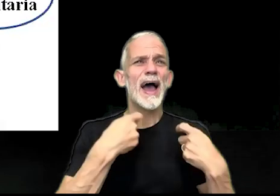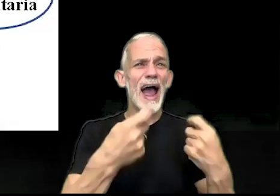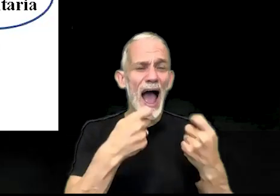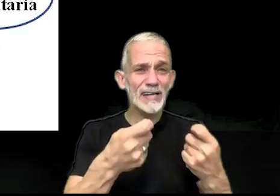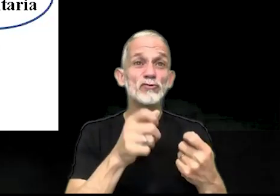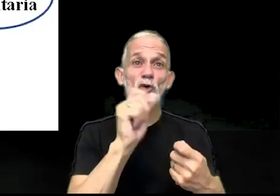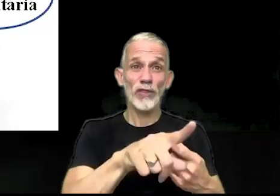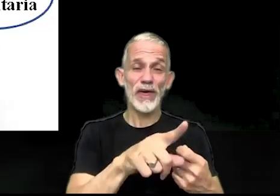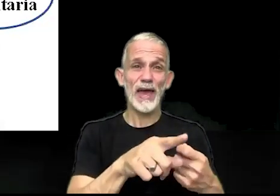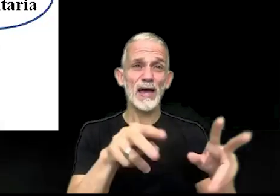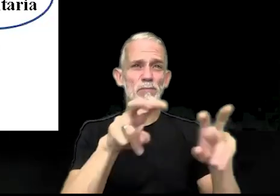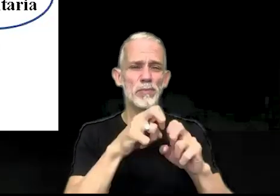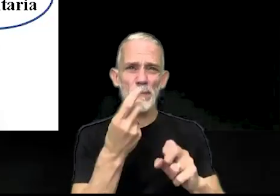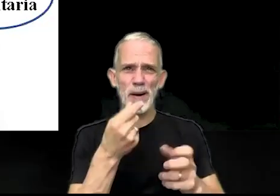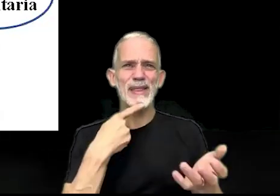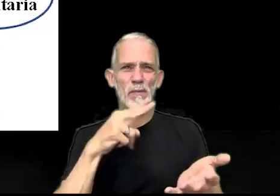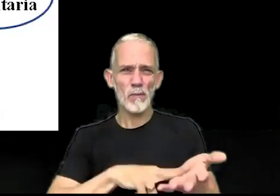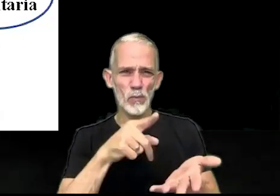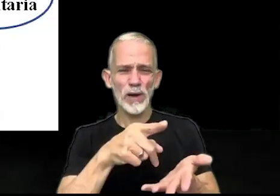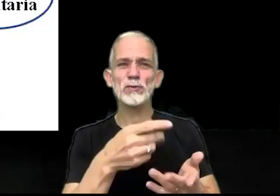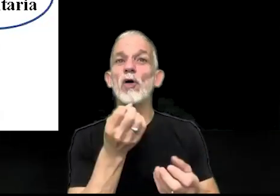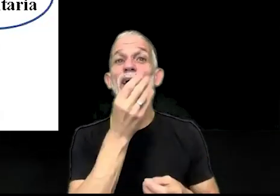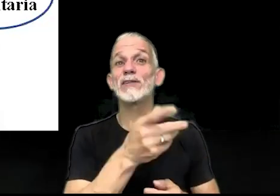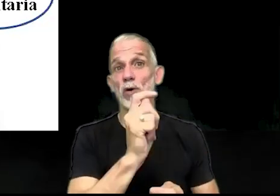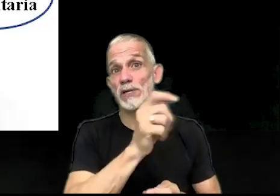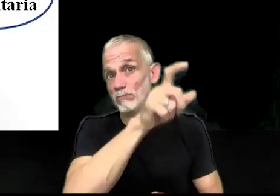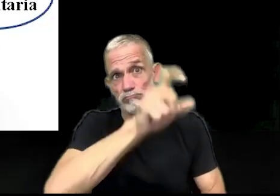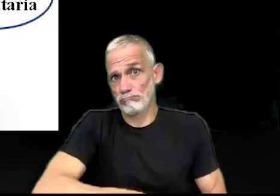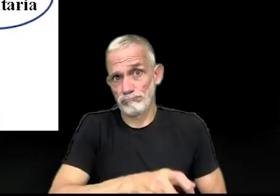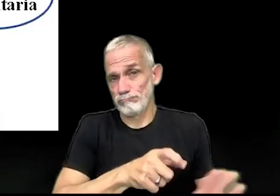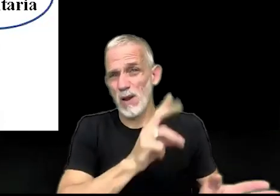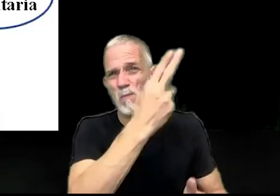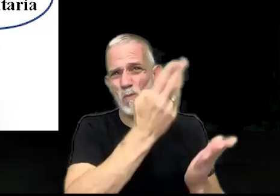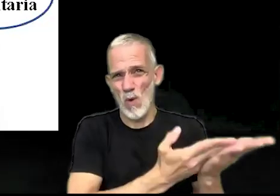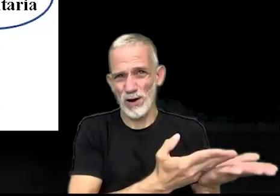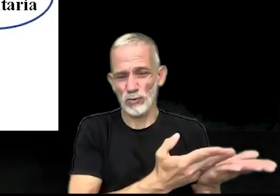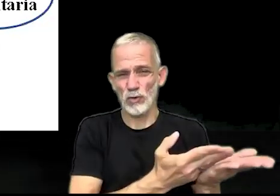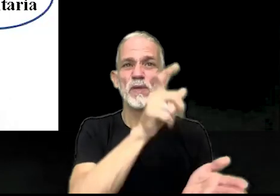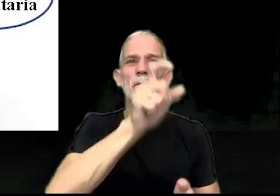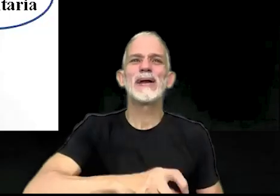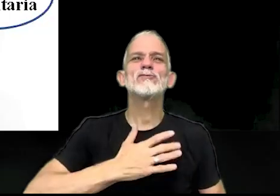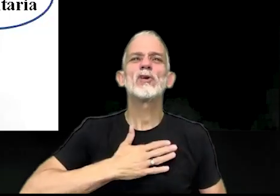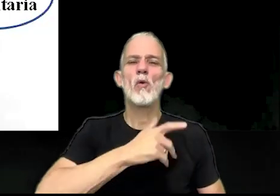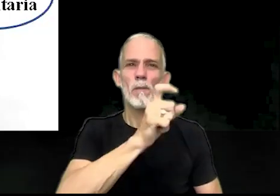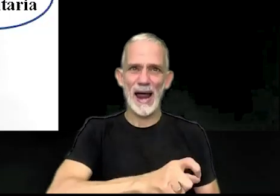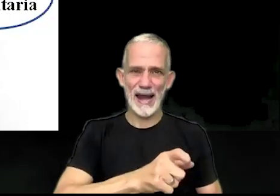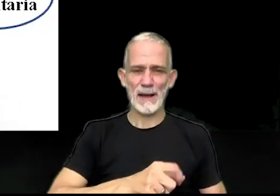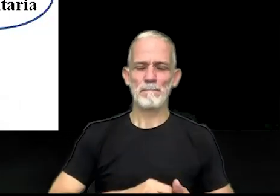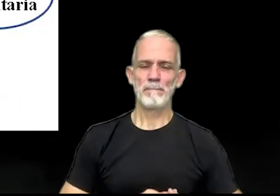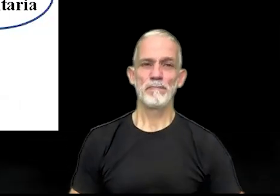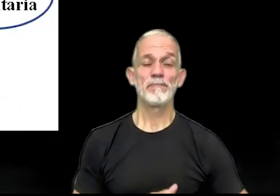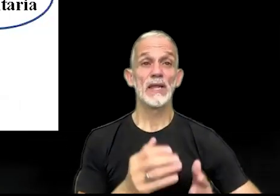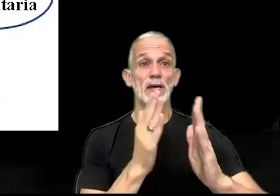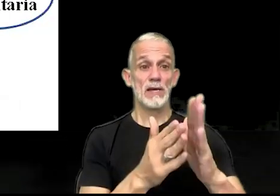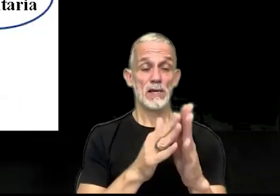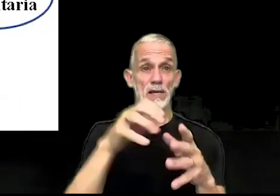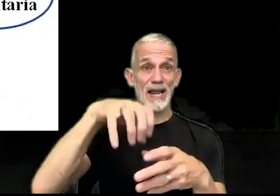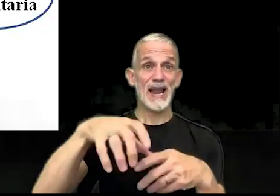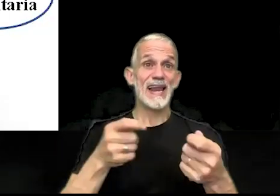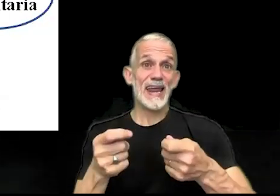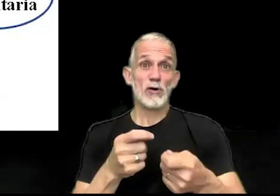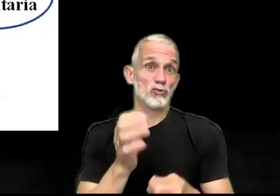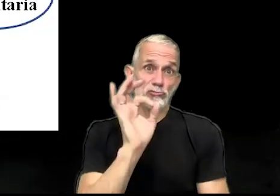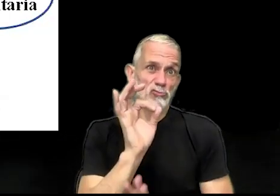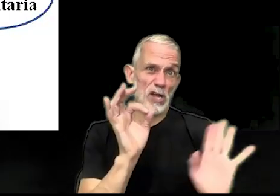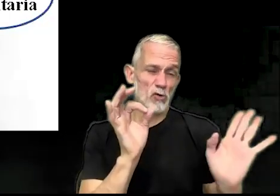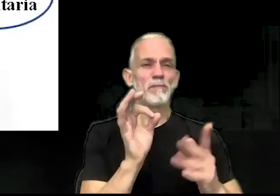erogaciones vinculadas a la renta grabada la declara el causante como persona humana. El establecimiento es